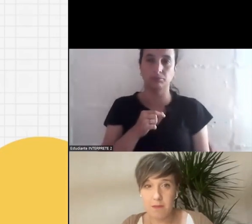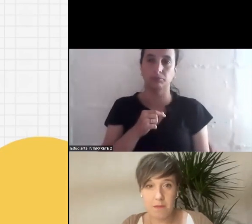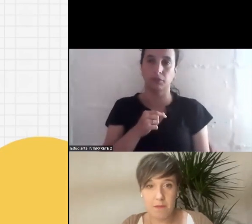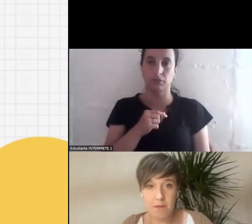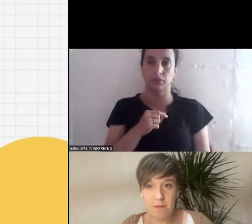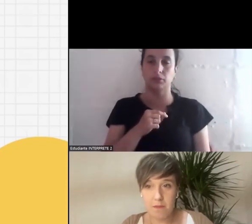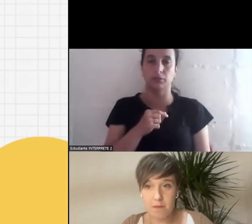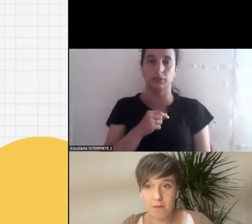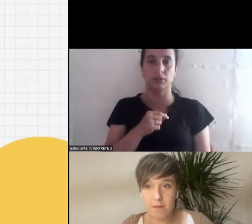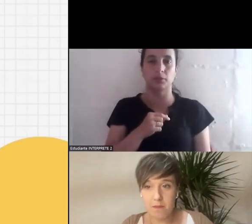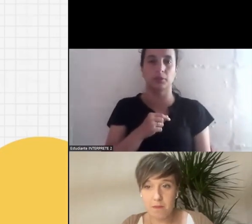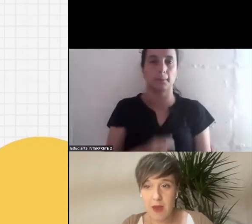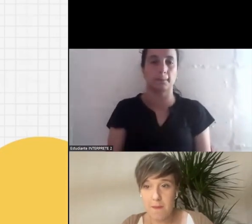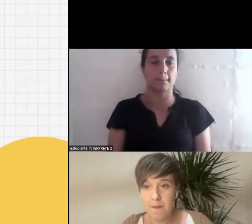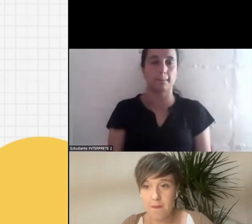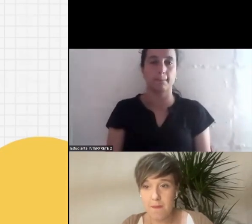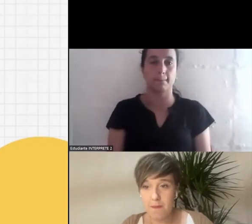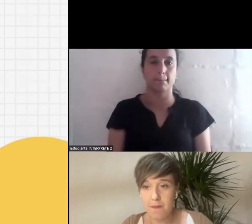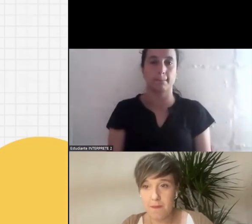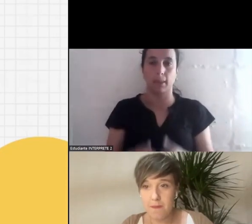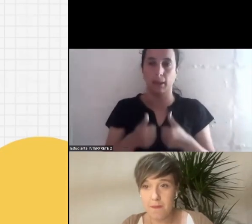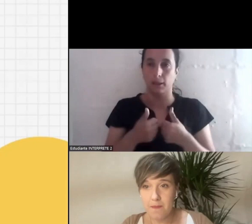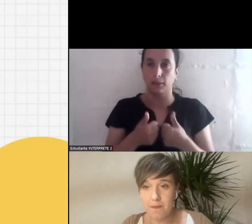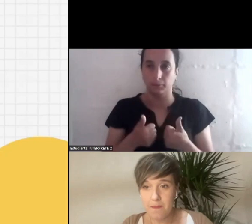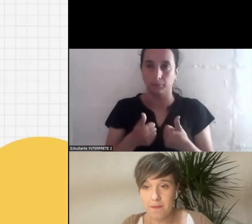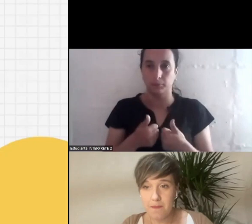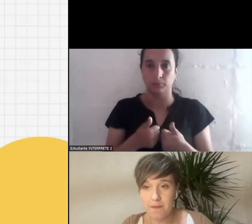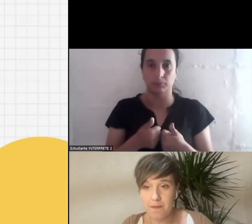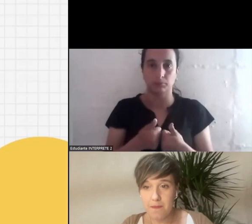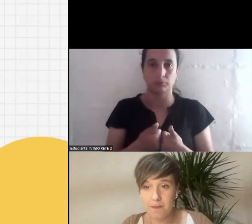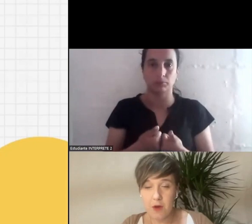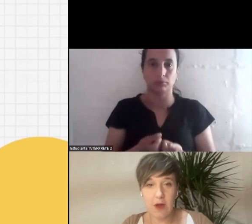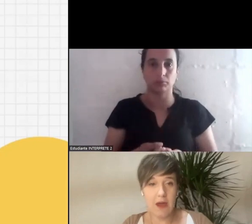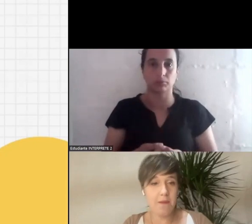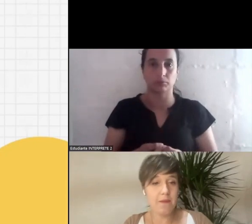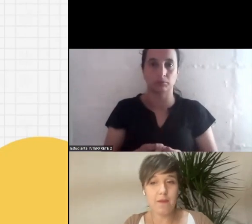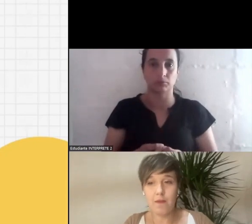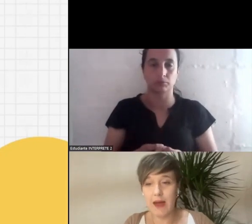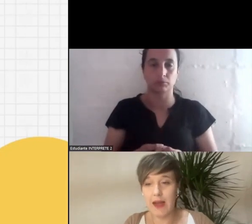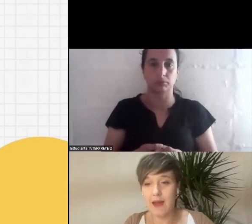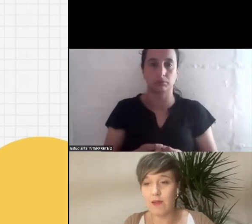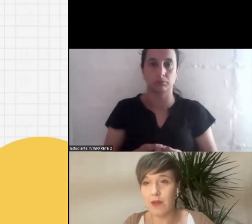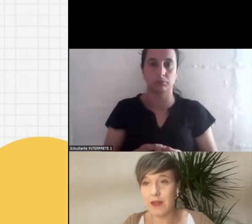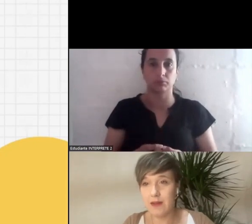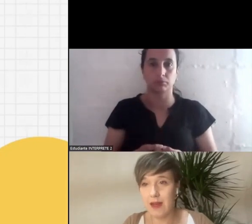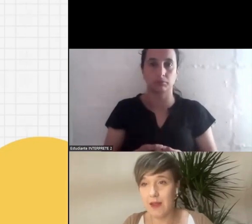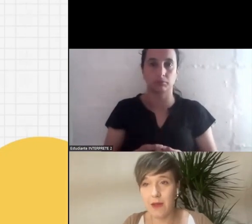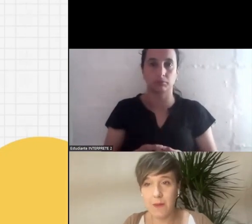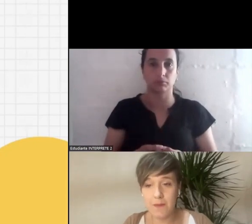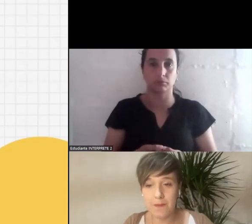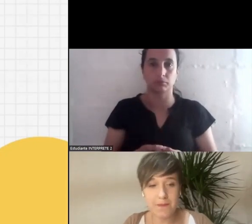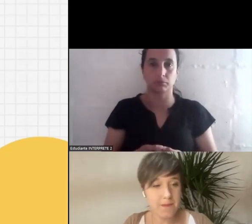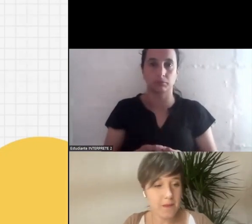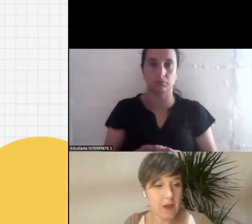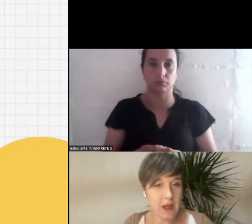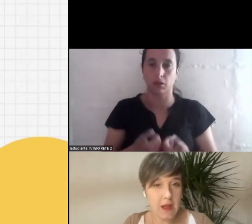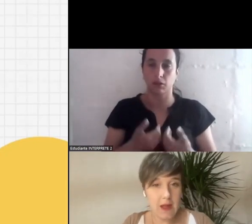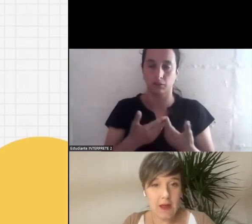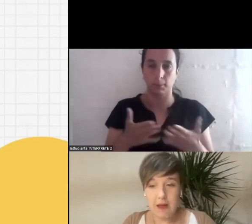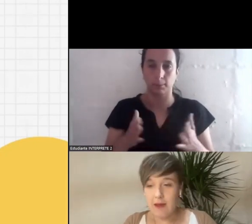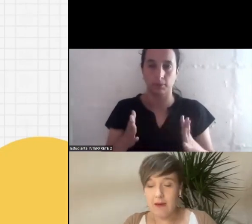¿Bien? Ok, Vale, entonces inicio.